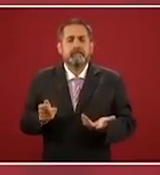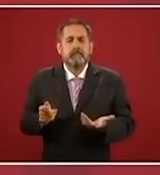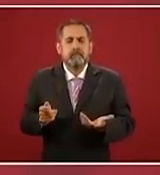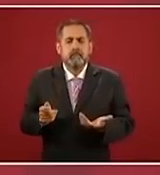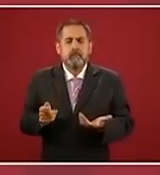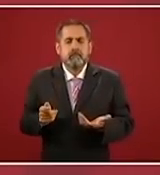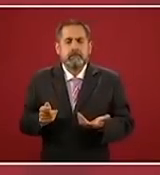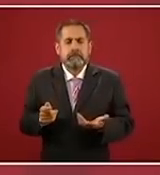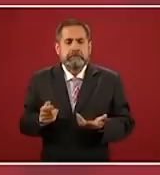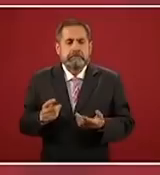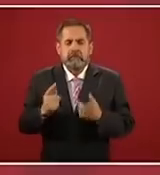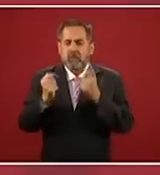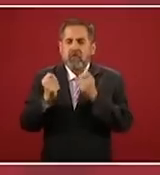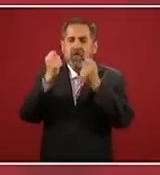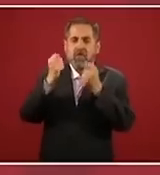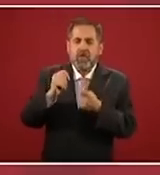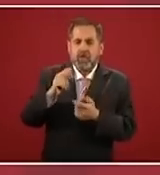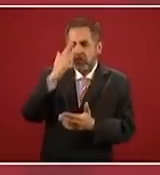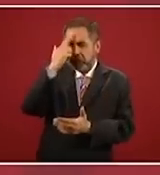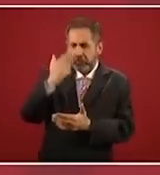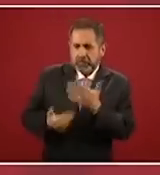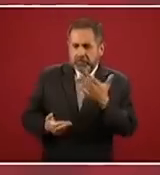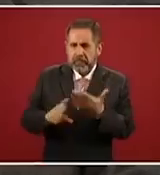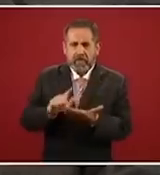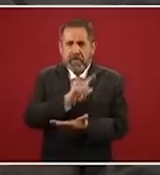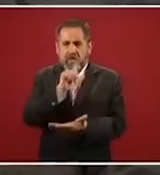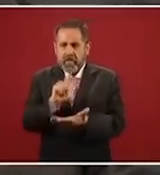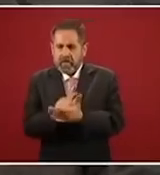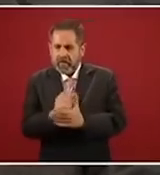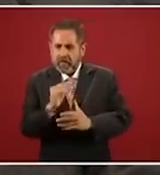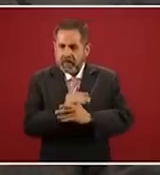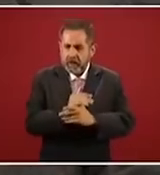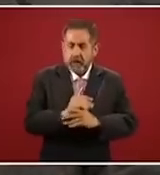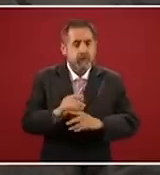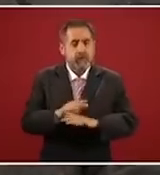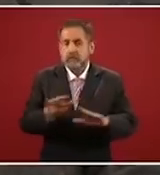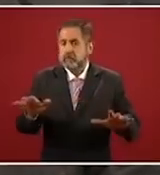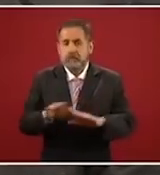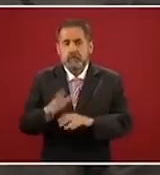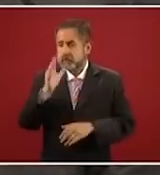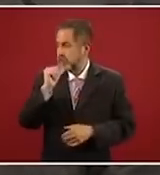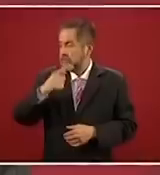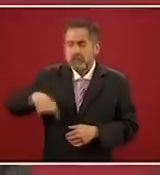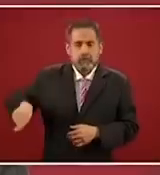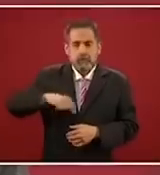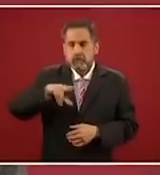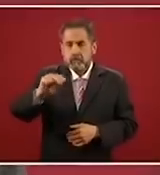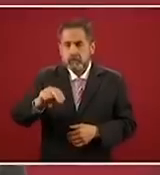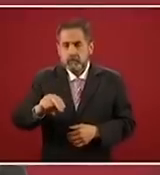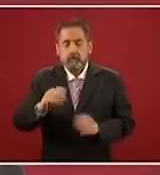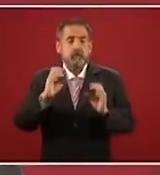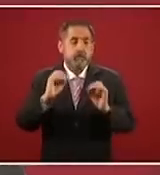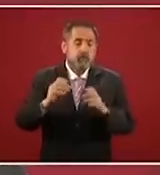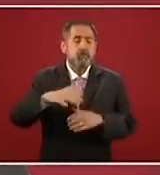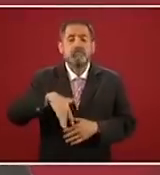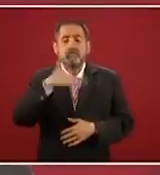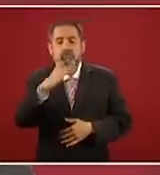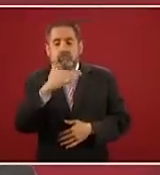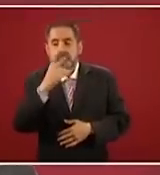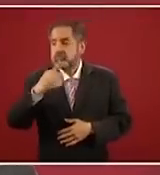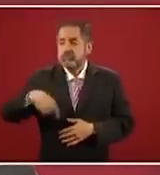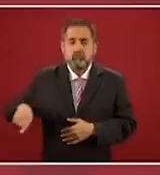de manera ilegal y a cometer actos de corrupción, y se termina la